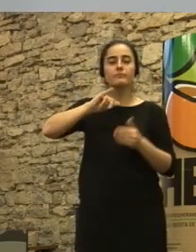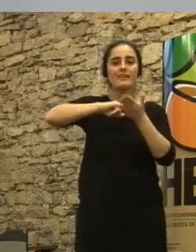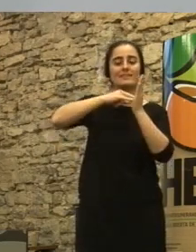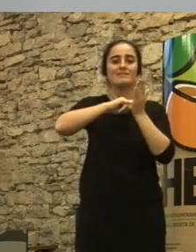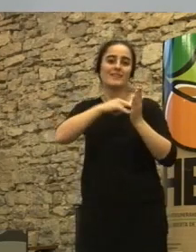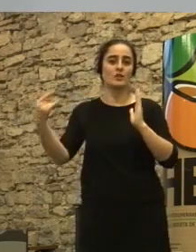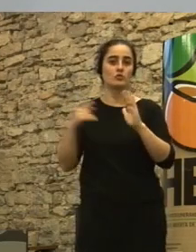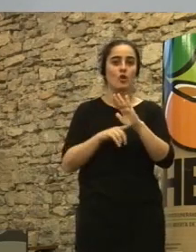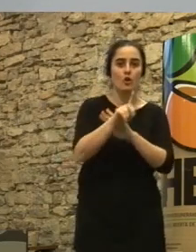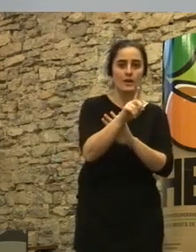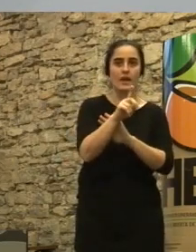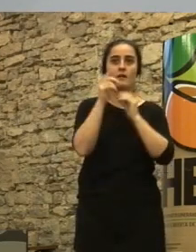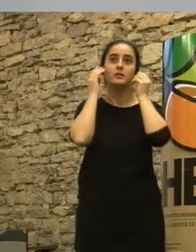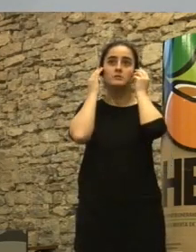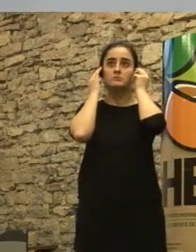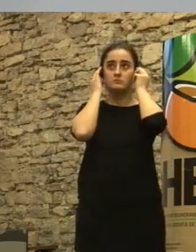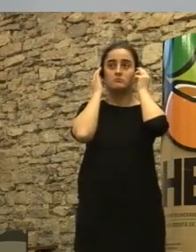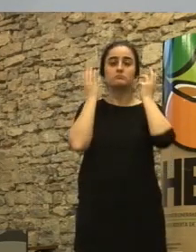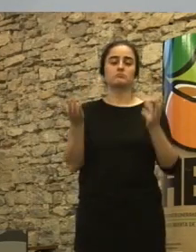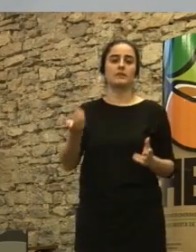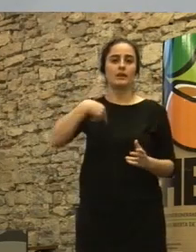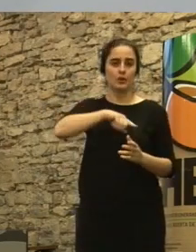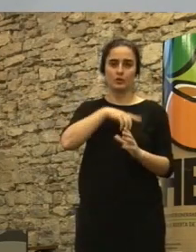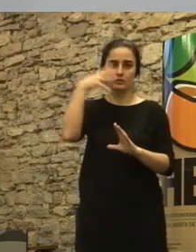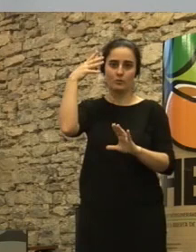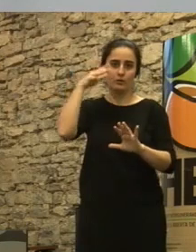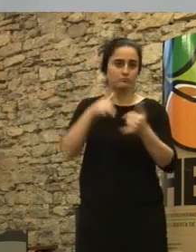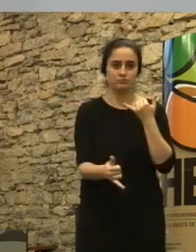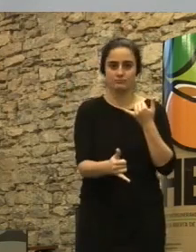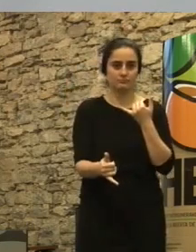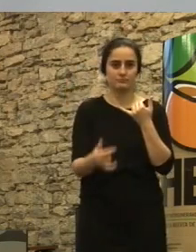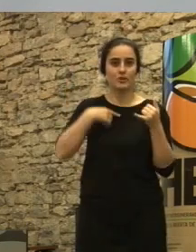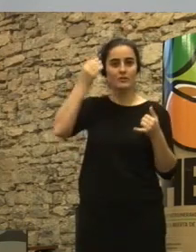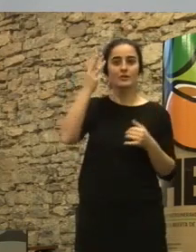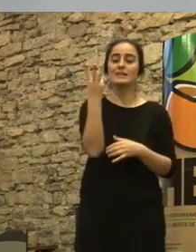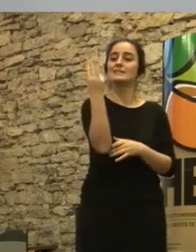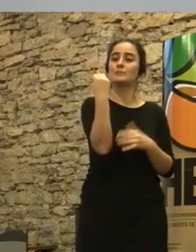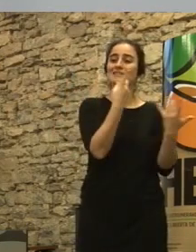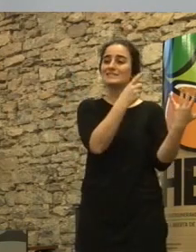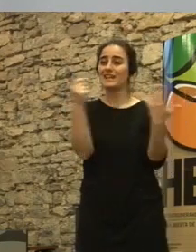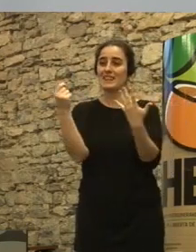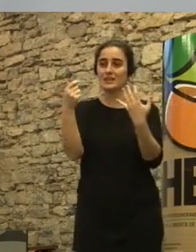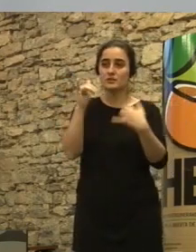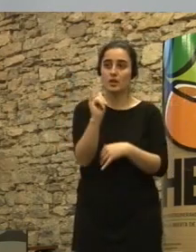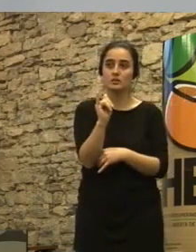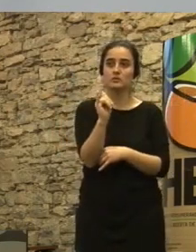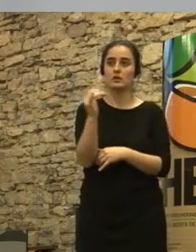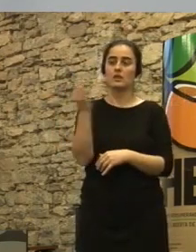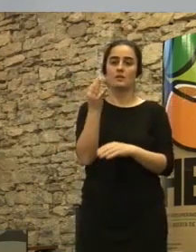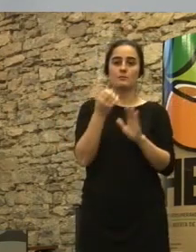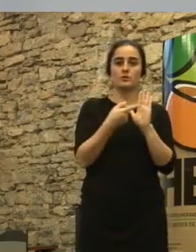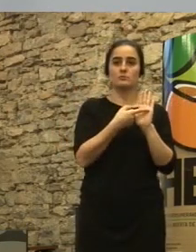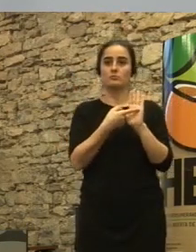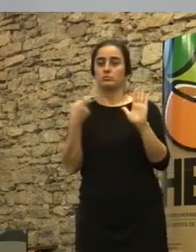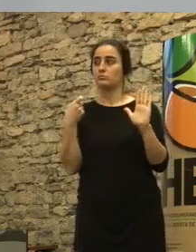tecnología por la que realmente no nos equivocamos. Yo creo que de los 3.600 que tenemos, hemos tenido que quitarle la